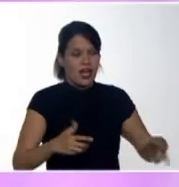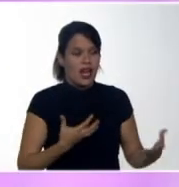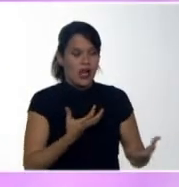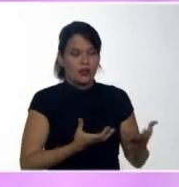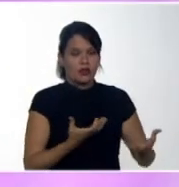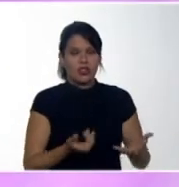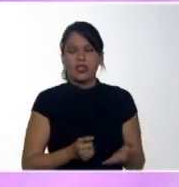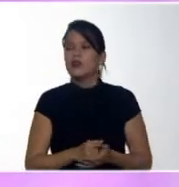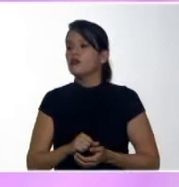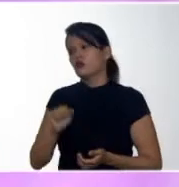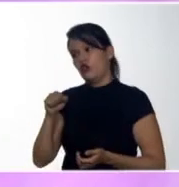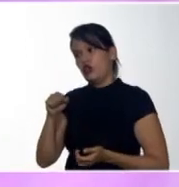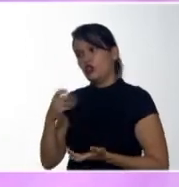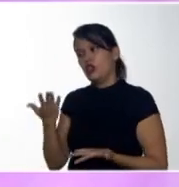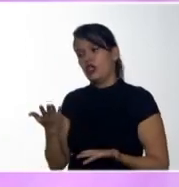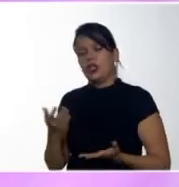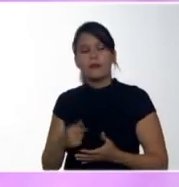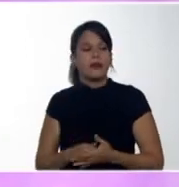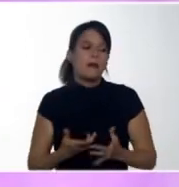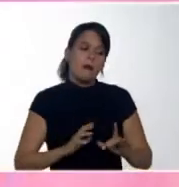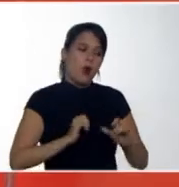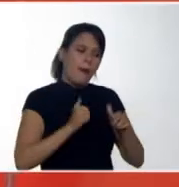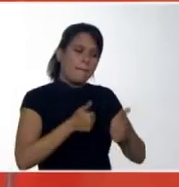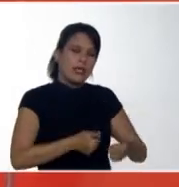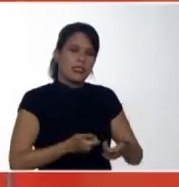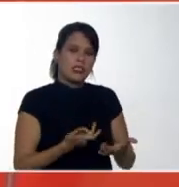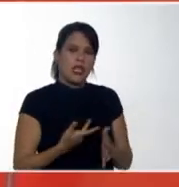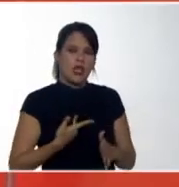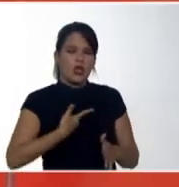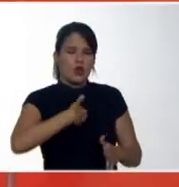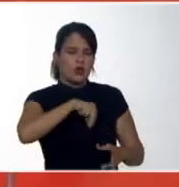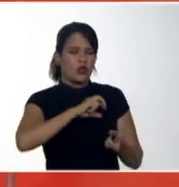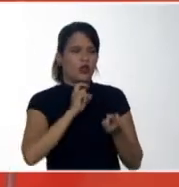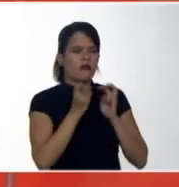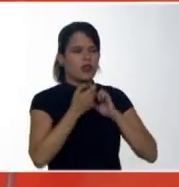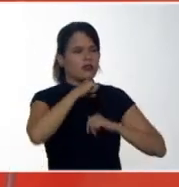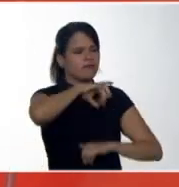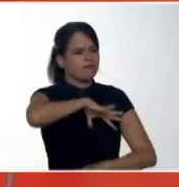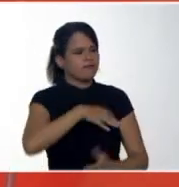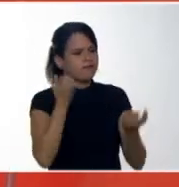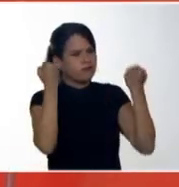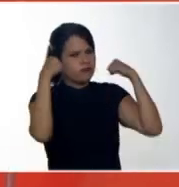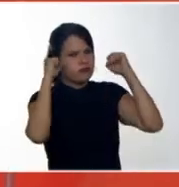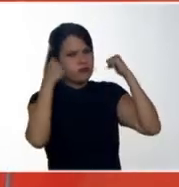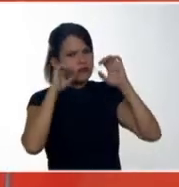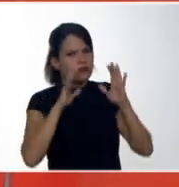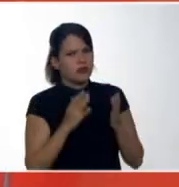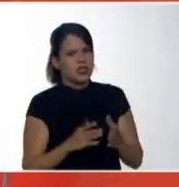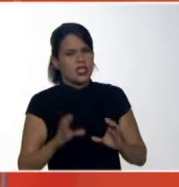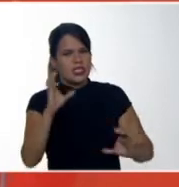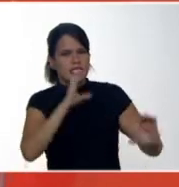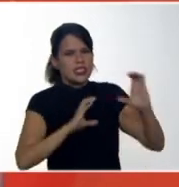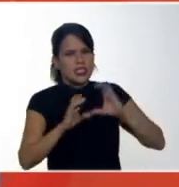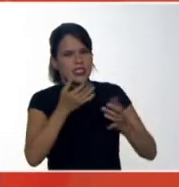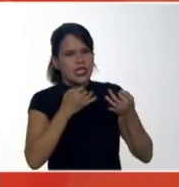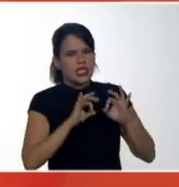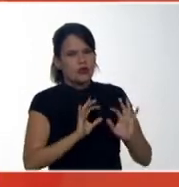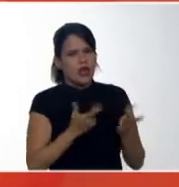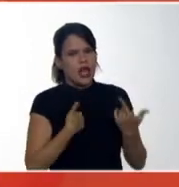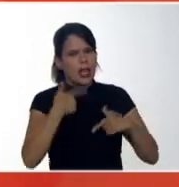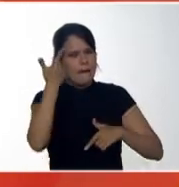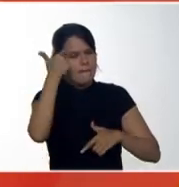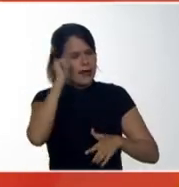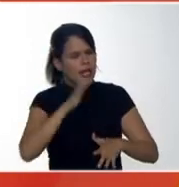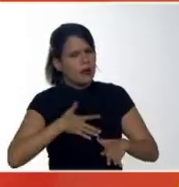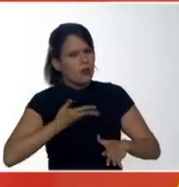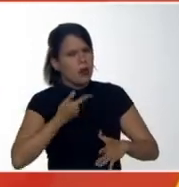cocina. Así es. Entonces, vamos a iniciar con nuestros referentes teórico-prácticos de ciencias naturales para que